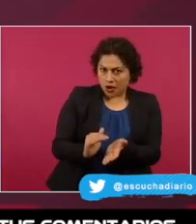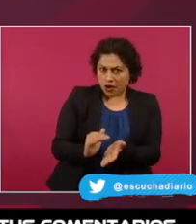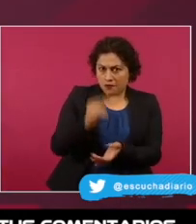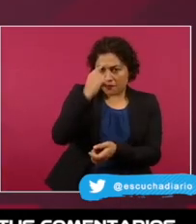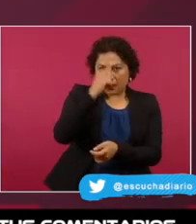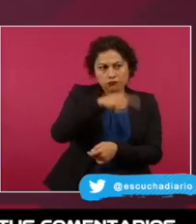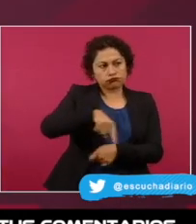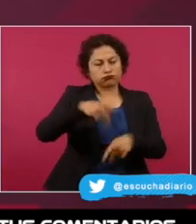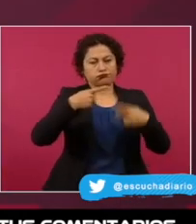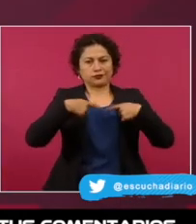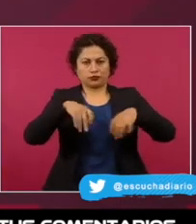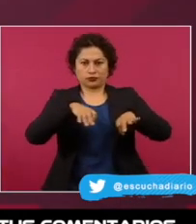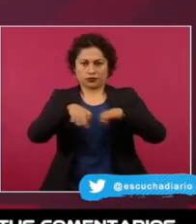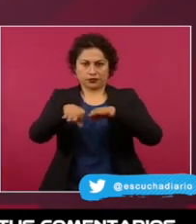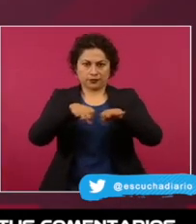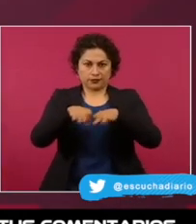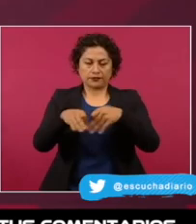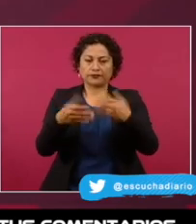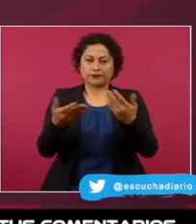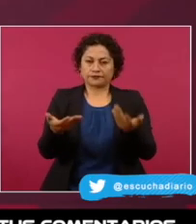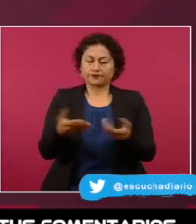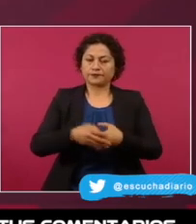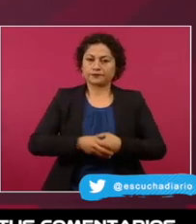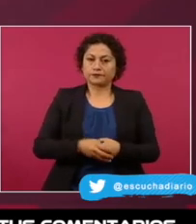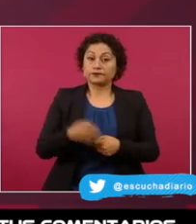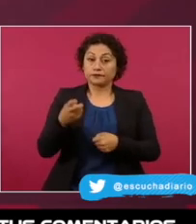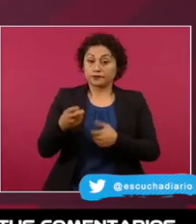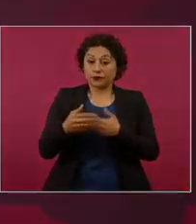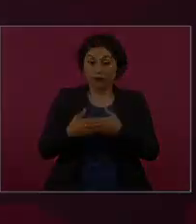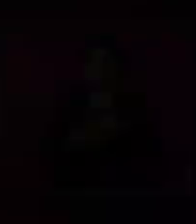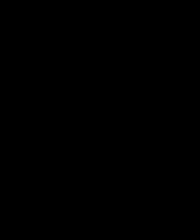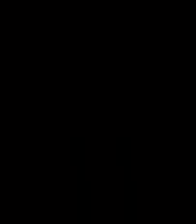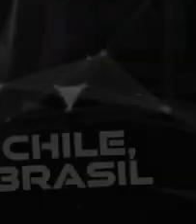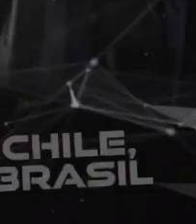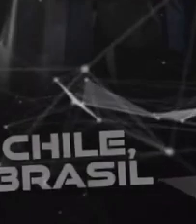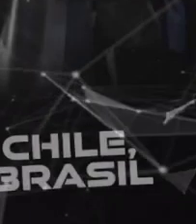América del Sur, que incluirá Chile, Colombia, Argentina y Brasil.